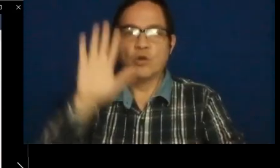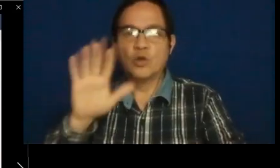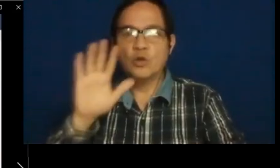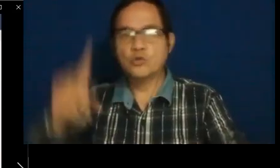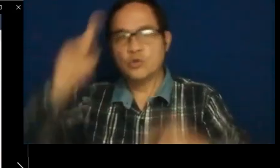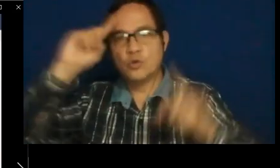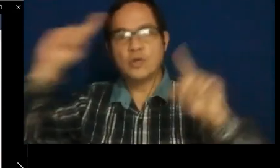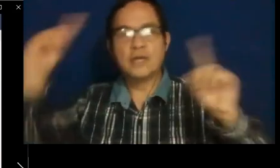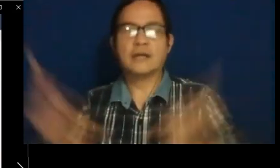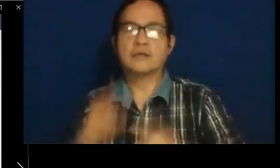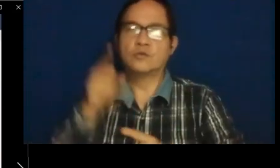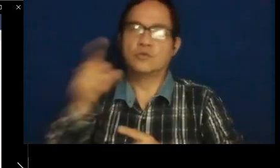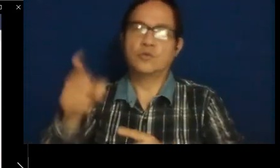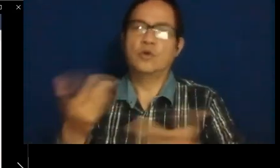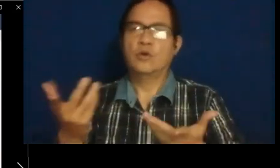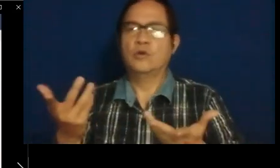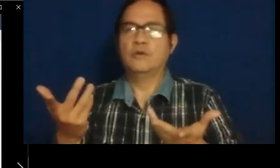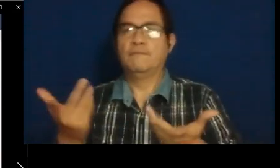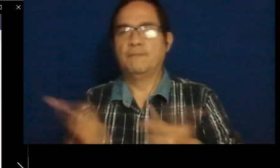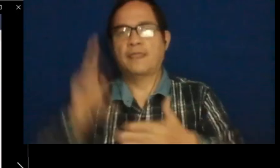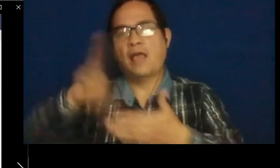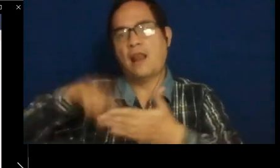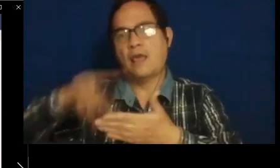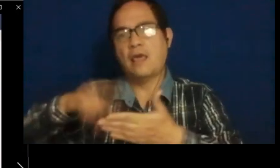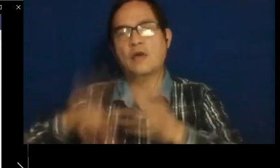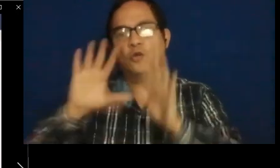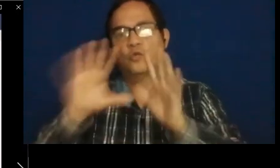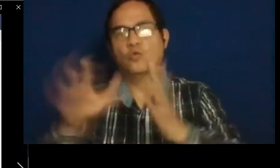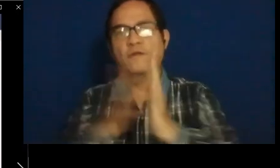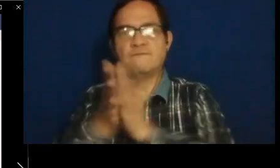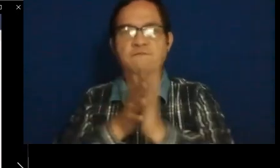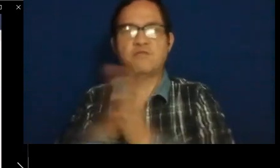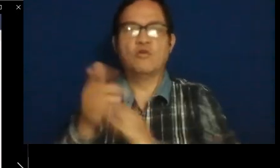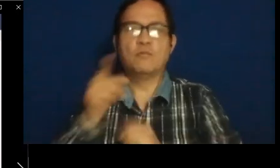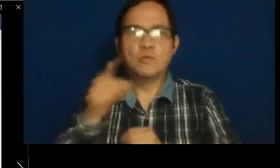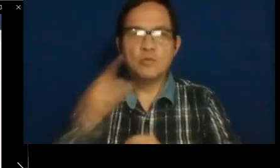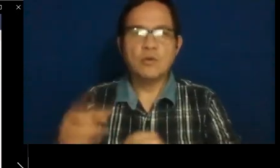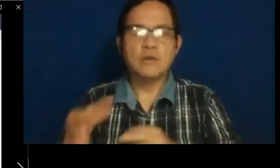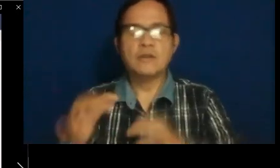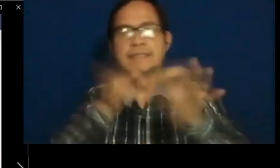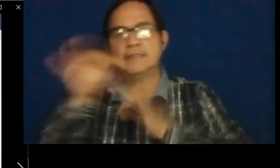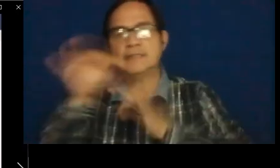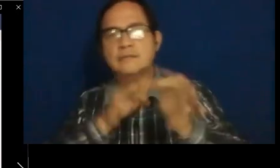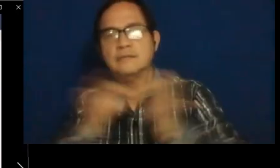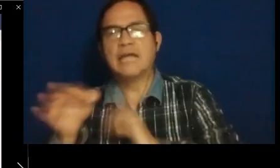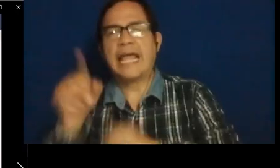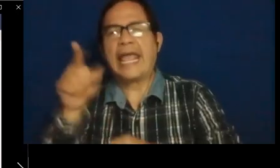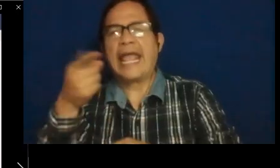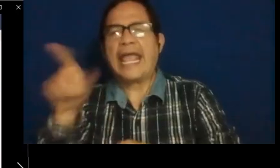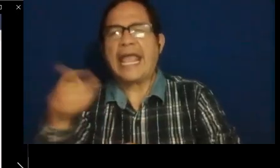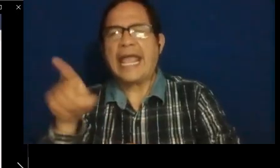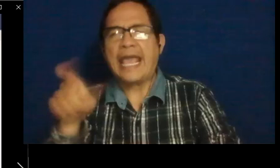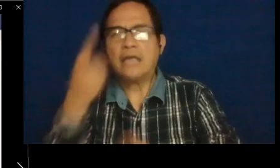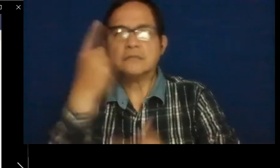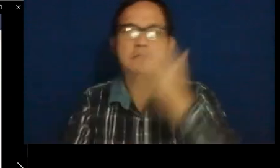tú al lector, a la persona que va a leer tu informe, le vas a contar qué es lo que se va a hacer ahí.